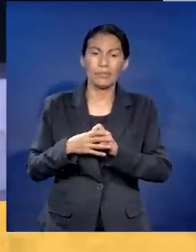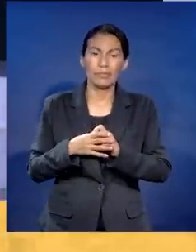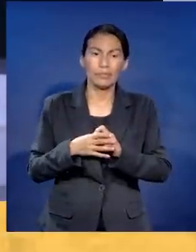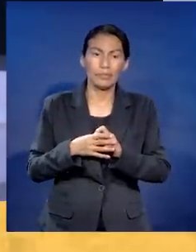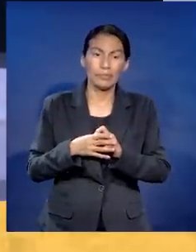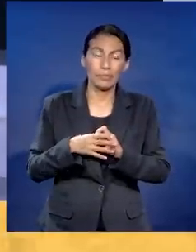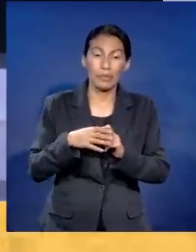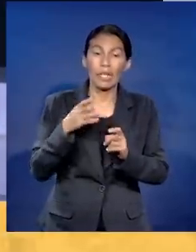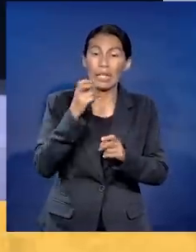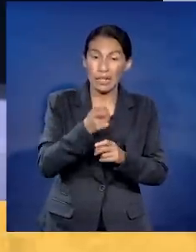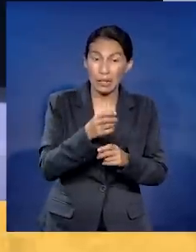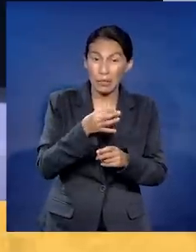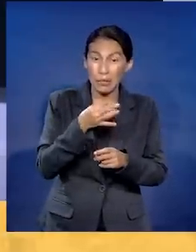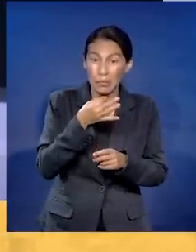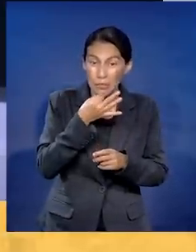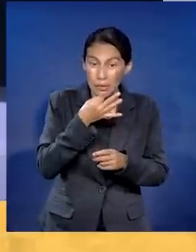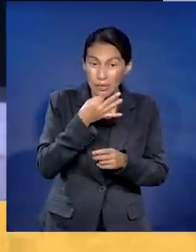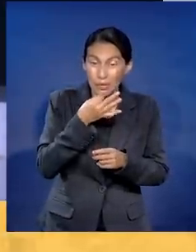va a necesitar.